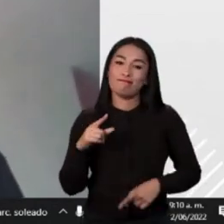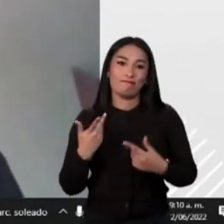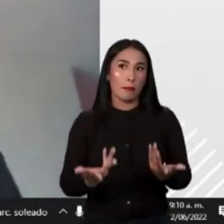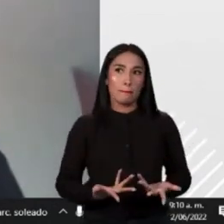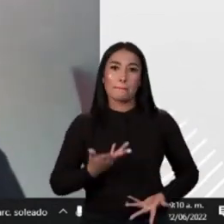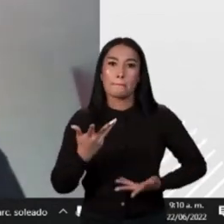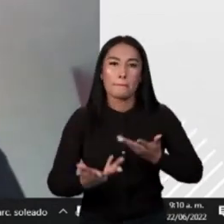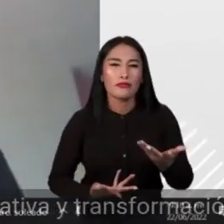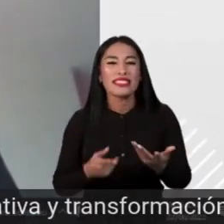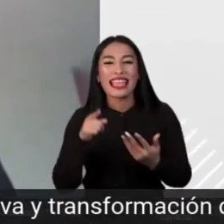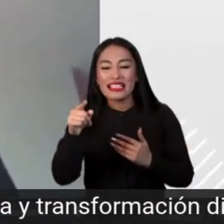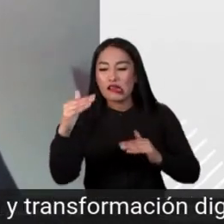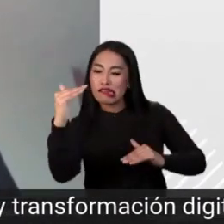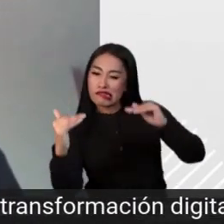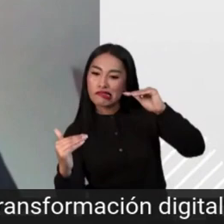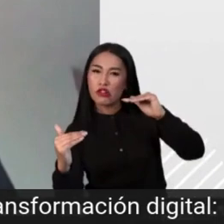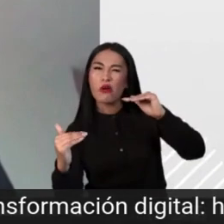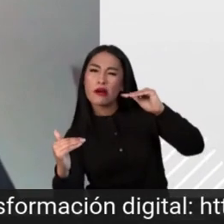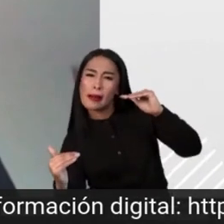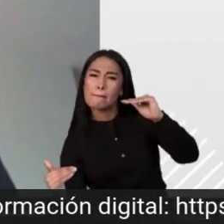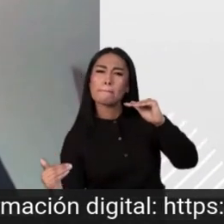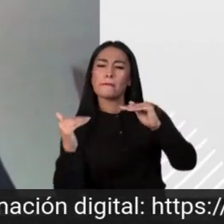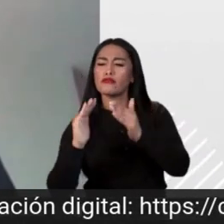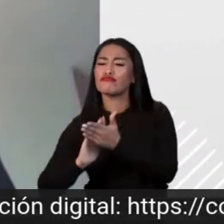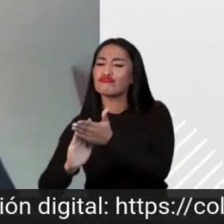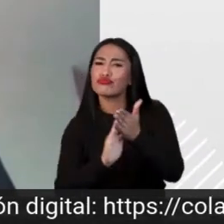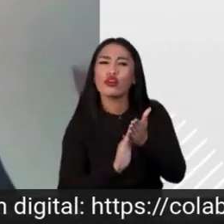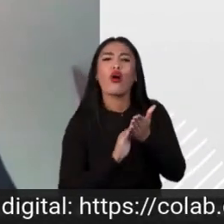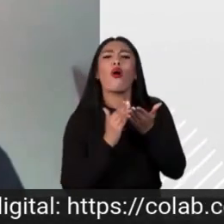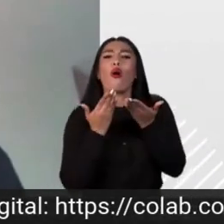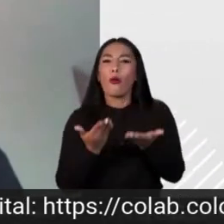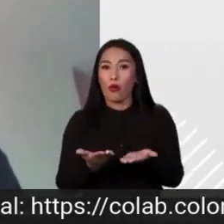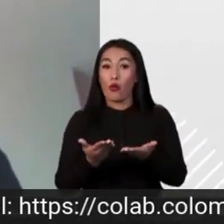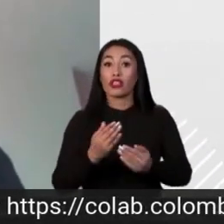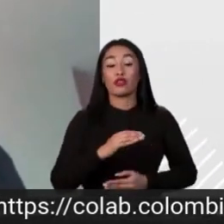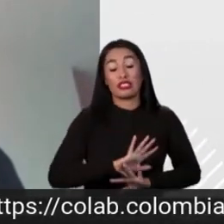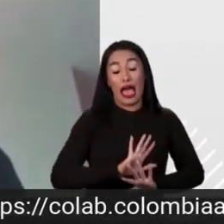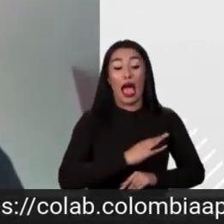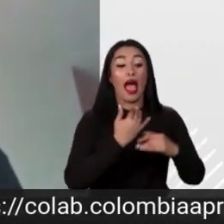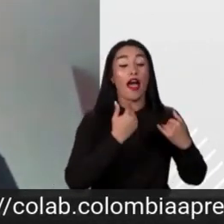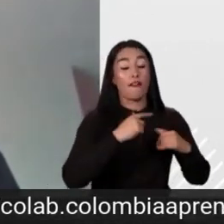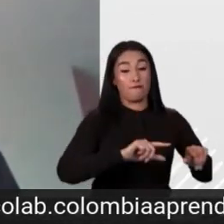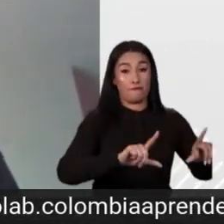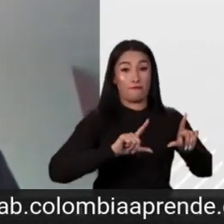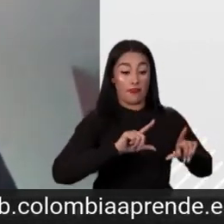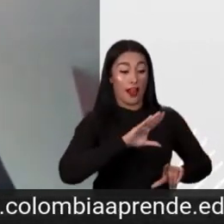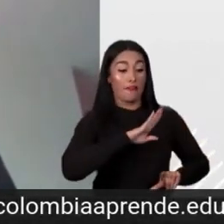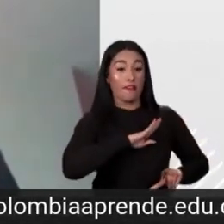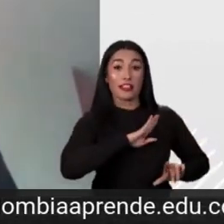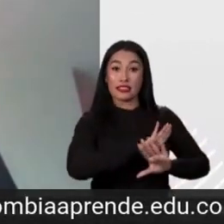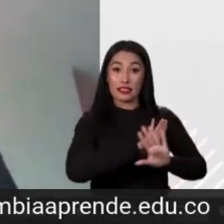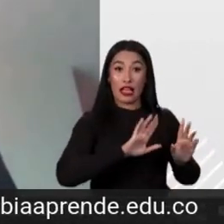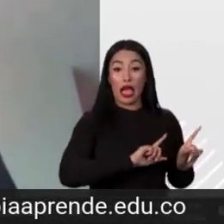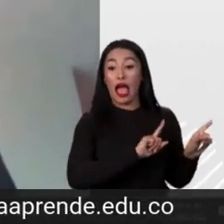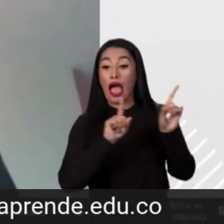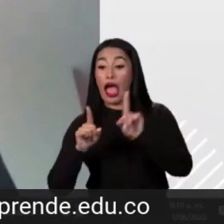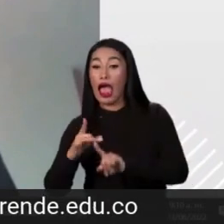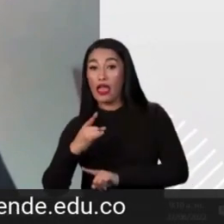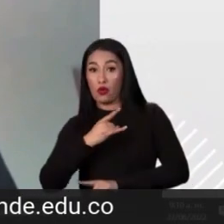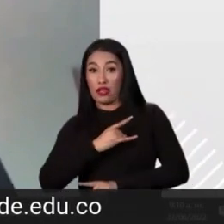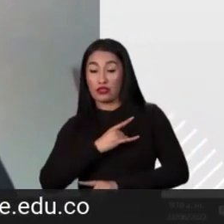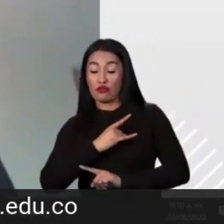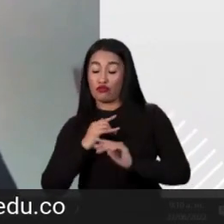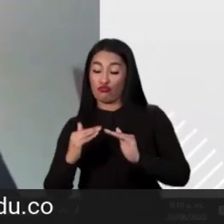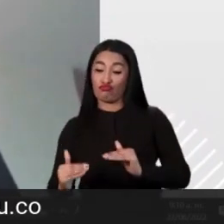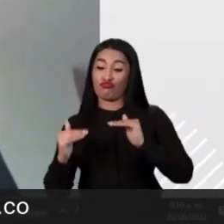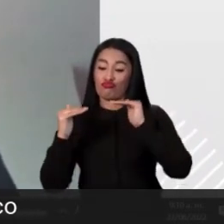solamente de acceder a estudios que van después de la educación secundaria, sino que además, como la educación es en sí